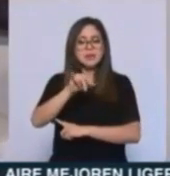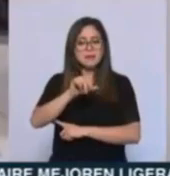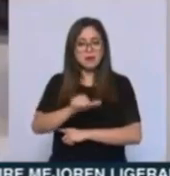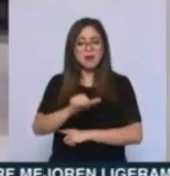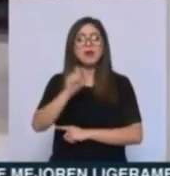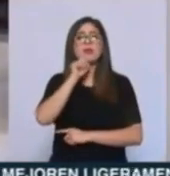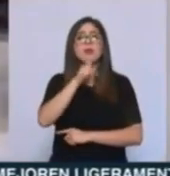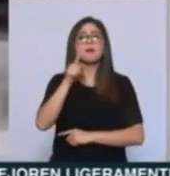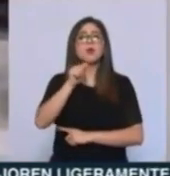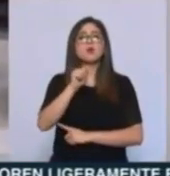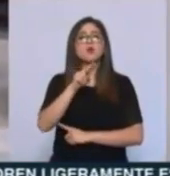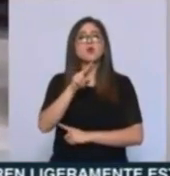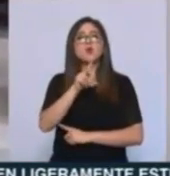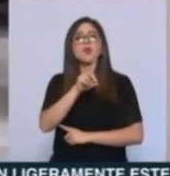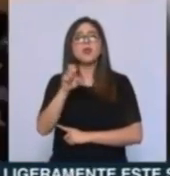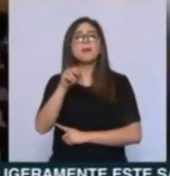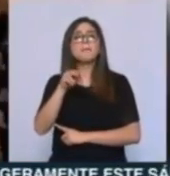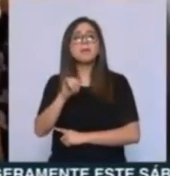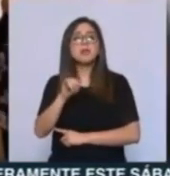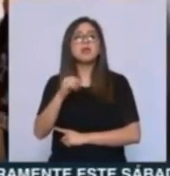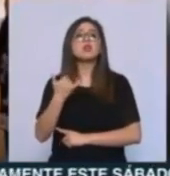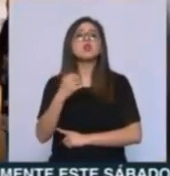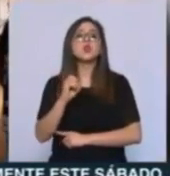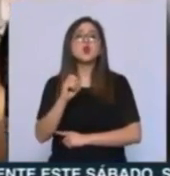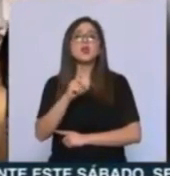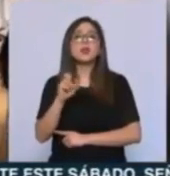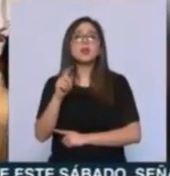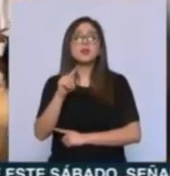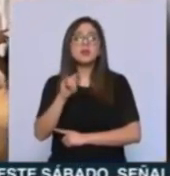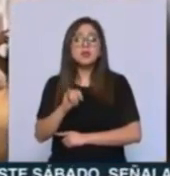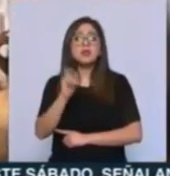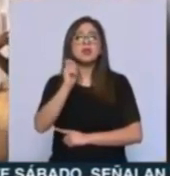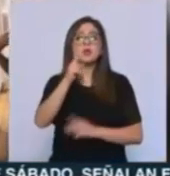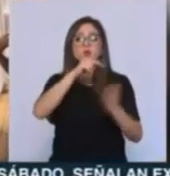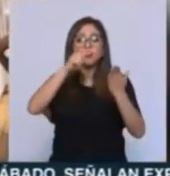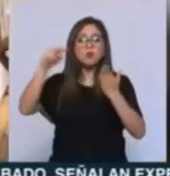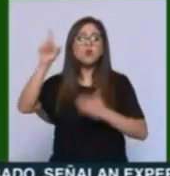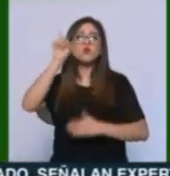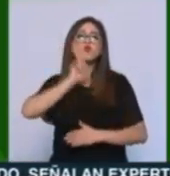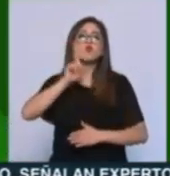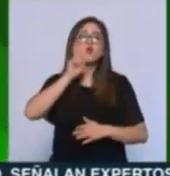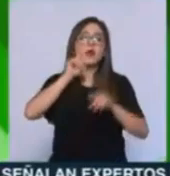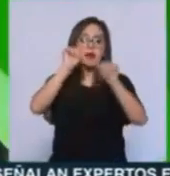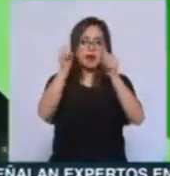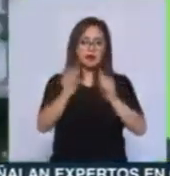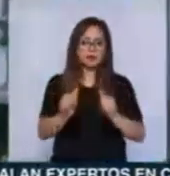León, y Tú de mí, yo de ti, una colectiva multidisciplinaria de mujeres artistas.